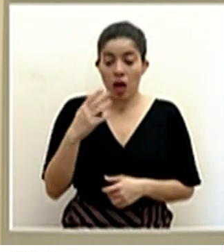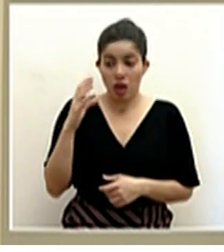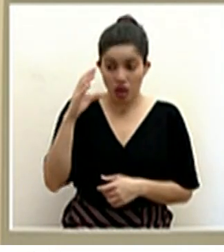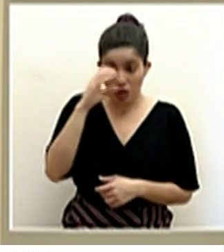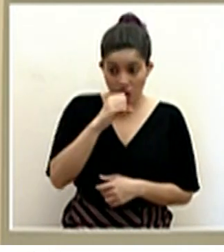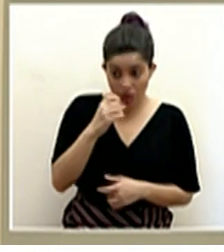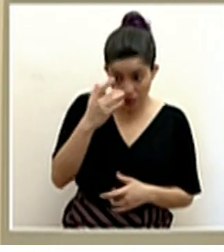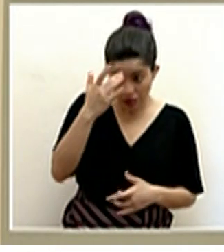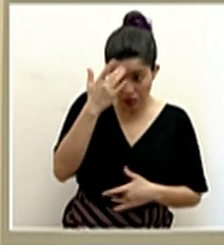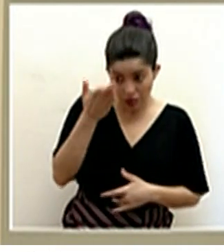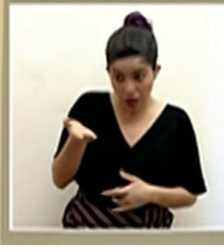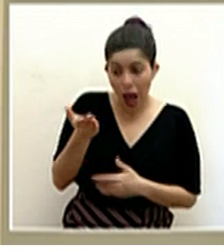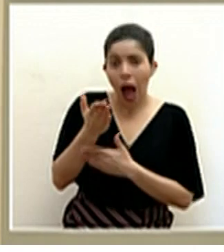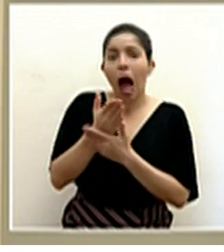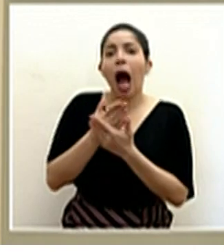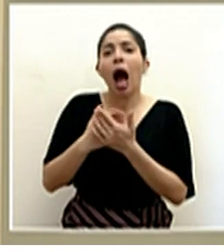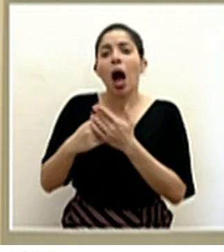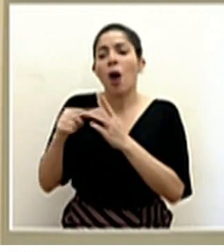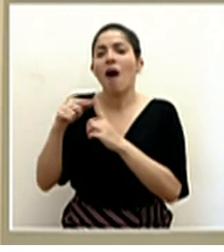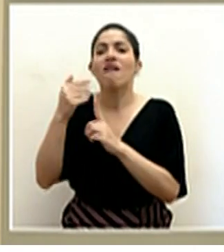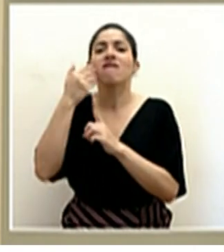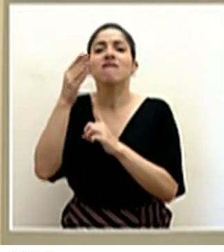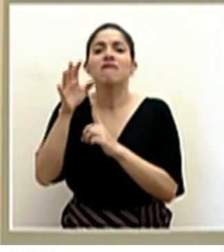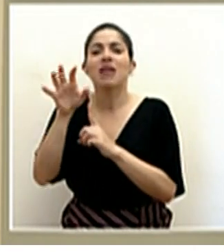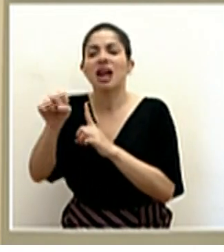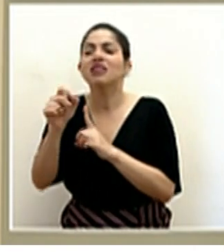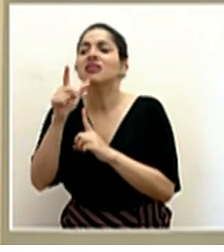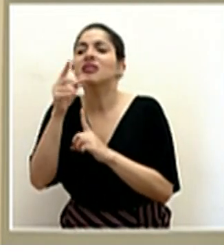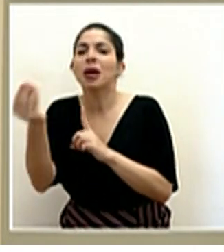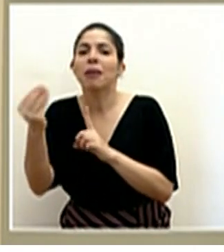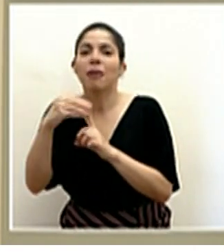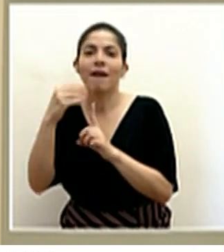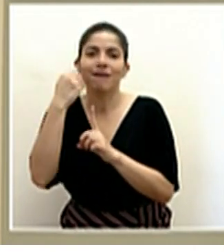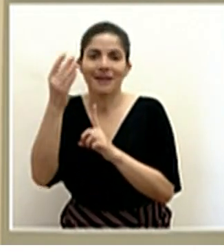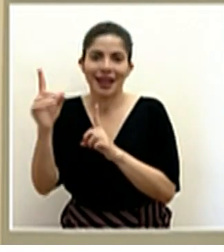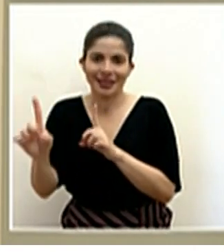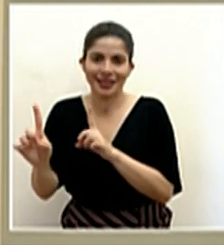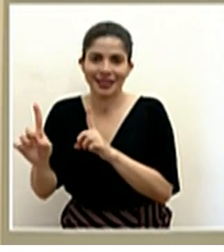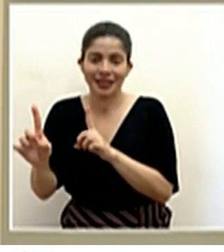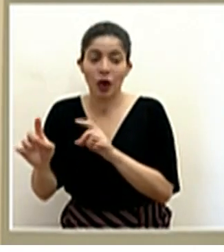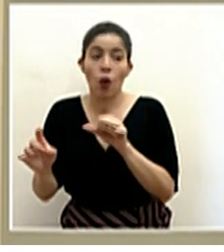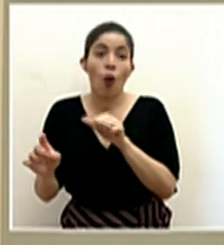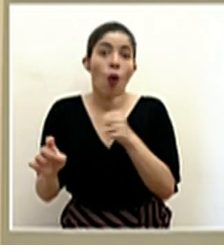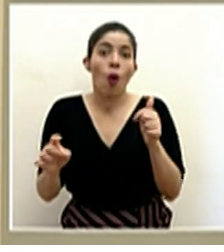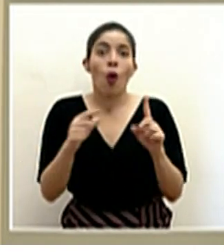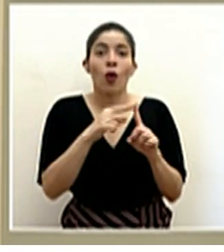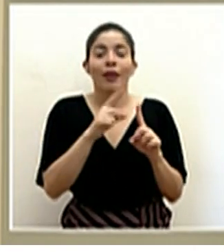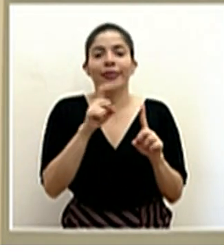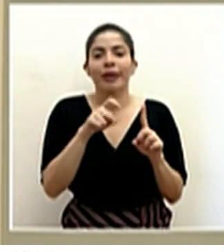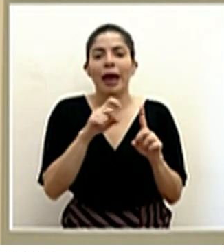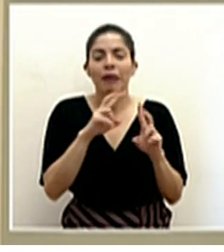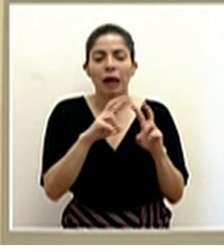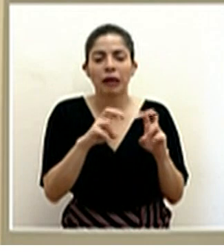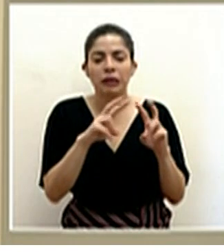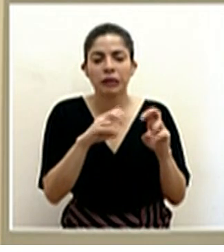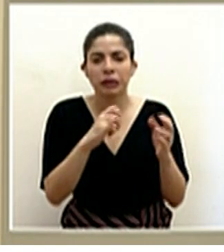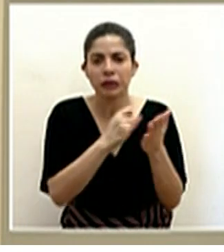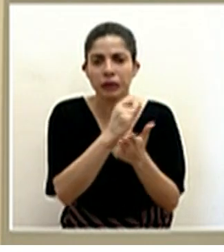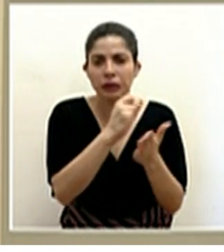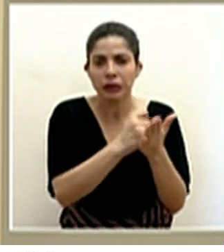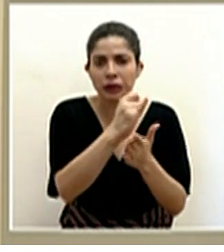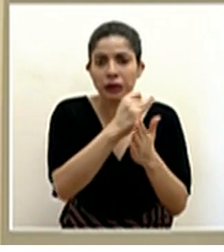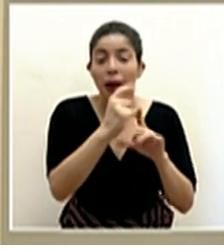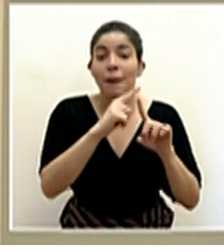casos, algunos tienen un nexo muy fácilmente identificable, otros están sujetos a investigación. Lo que sí es cierto es